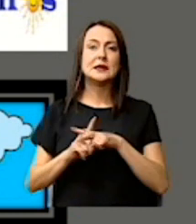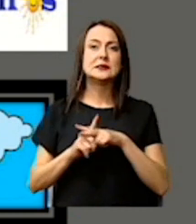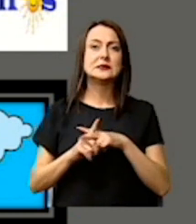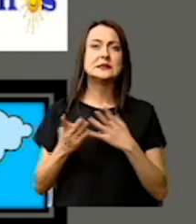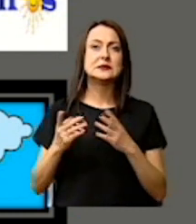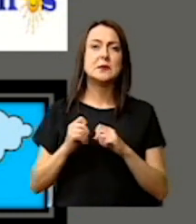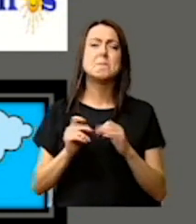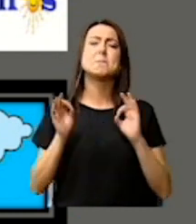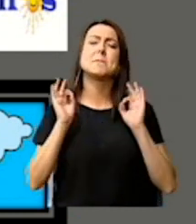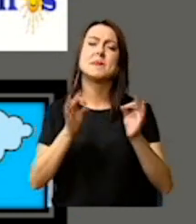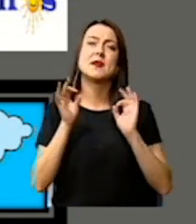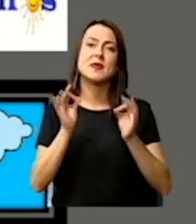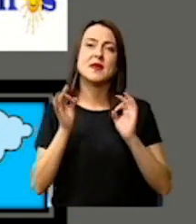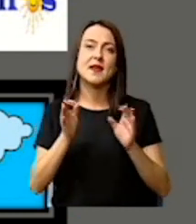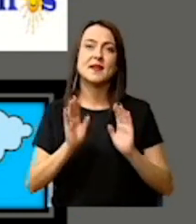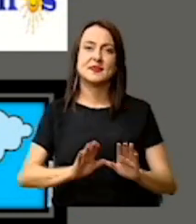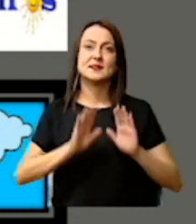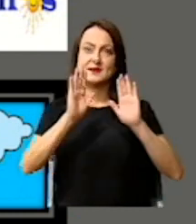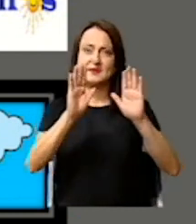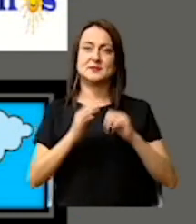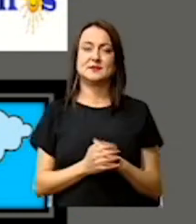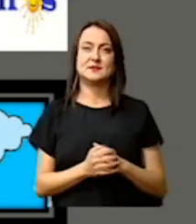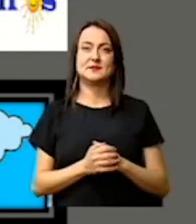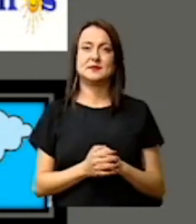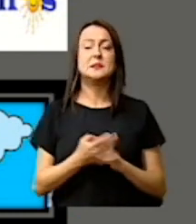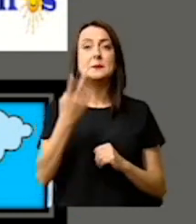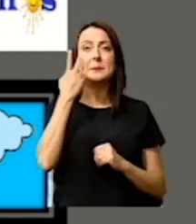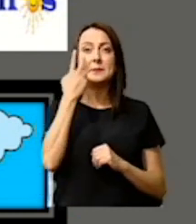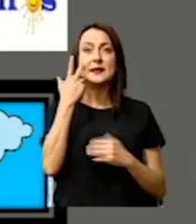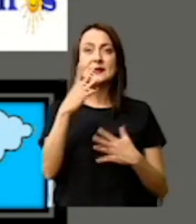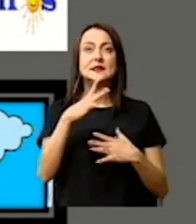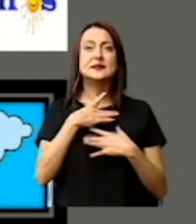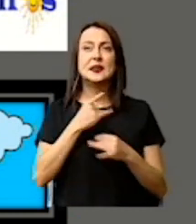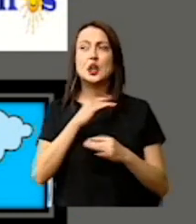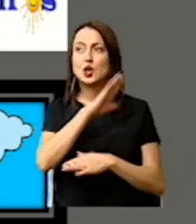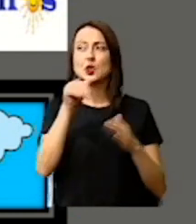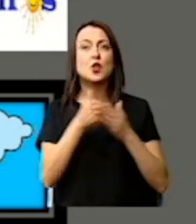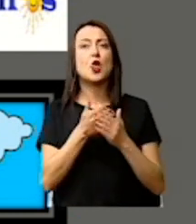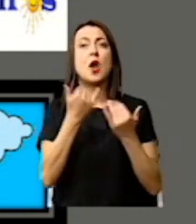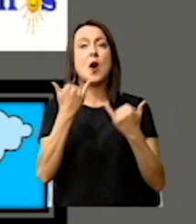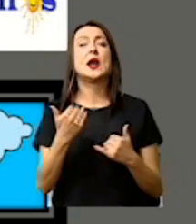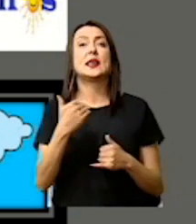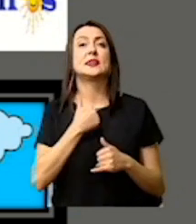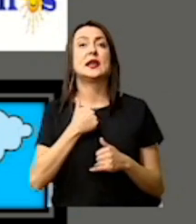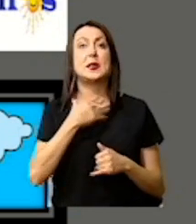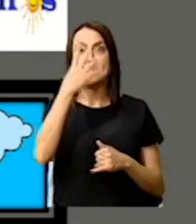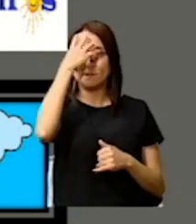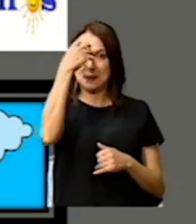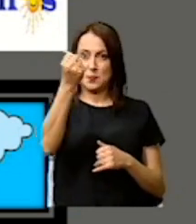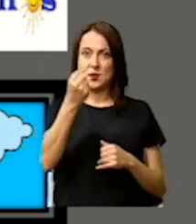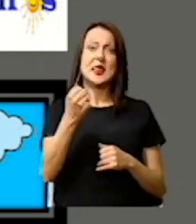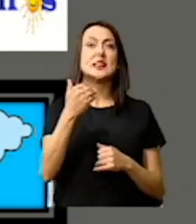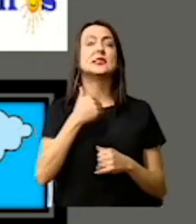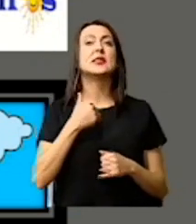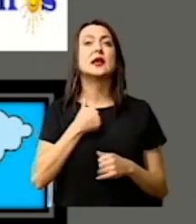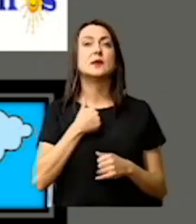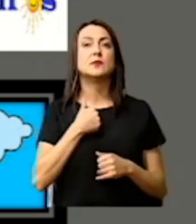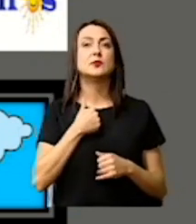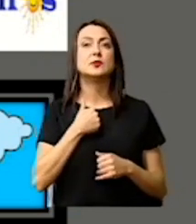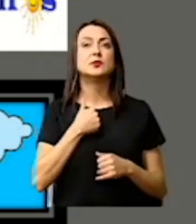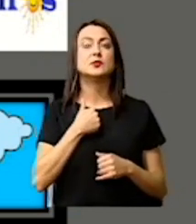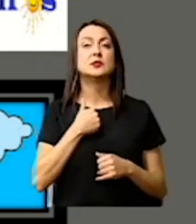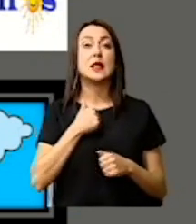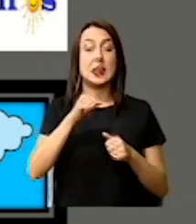imagen. Muy bien, excelente. Vean qué interesante todo lo que tenemos en esta memoria. Tenemos ahí